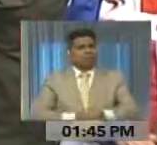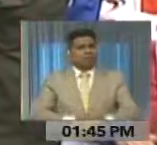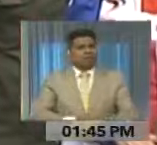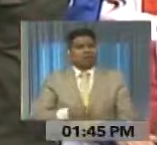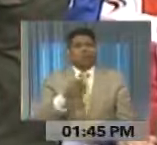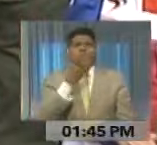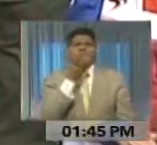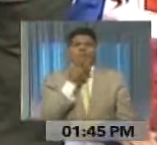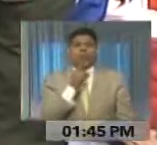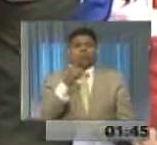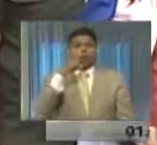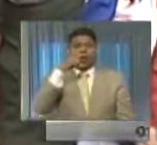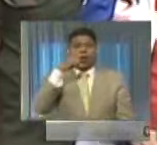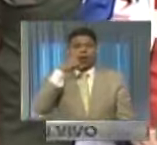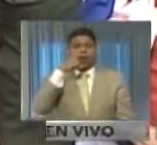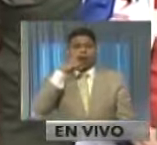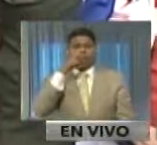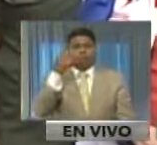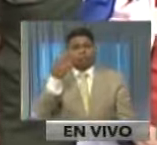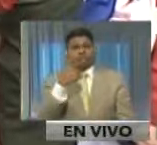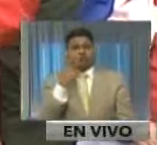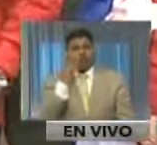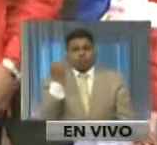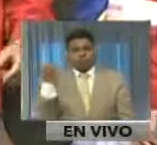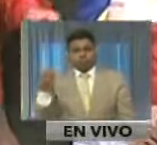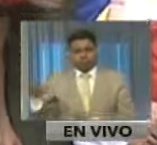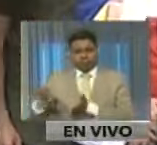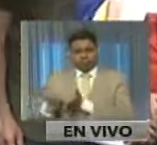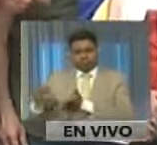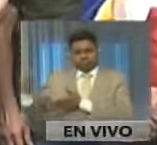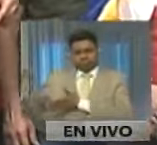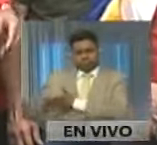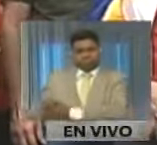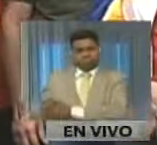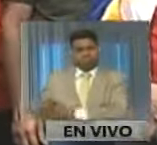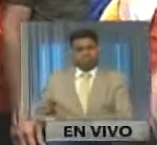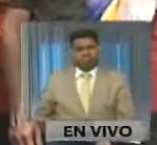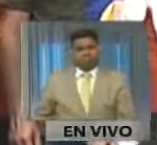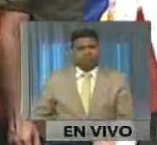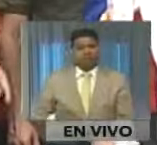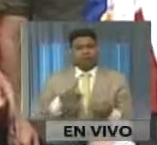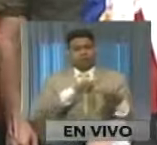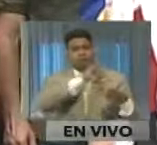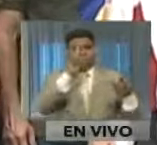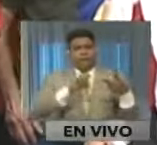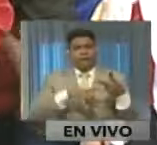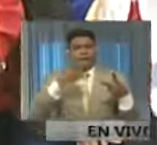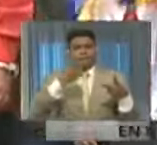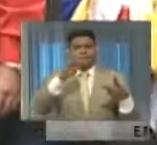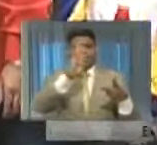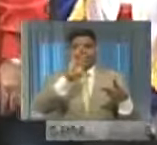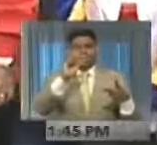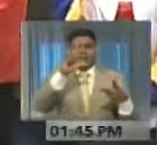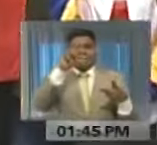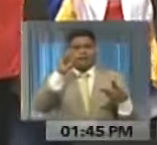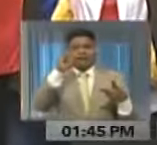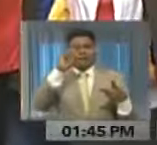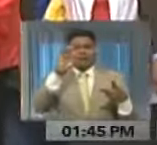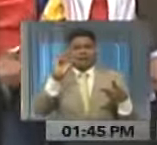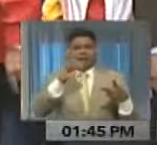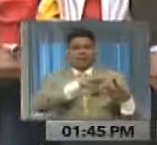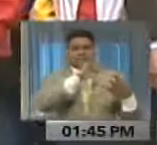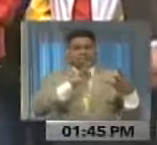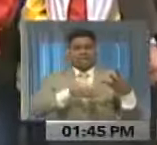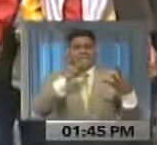Viva, inolvidable en sus batallas. Blanca Ecao, Freddy Bernal,